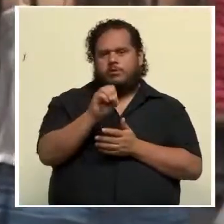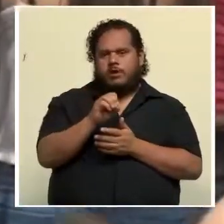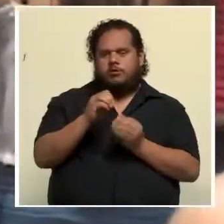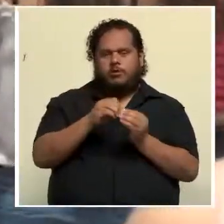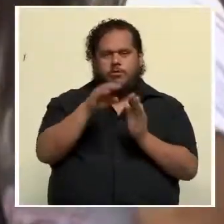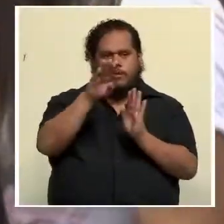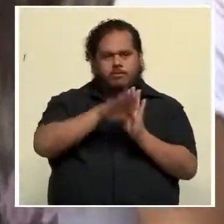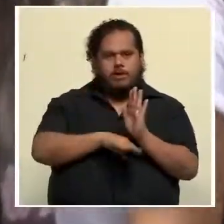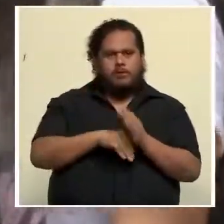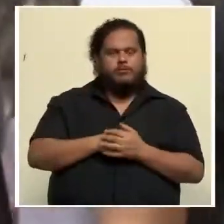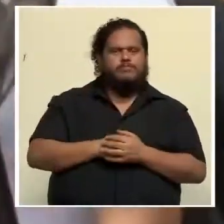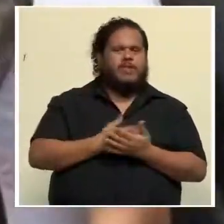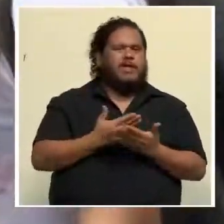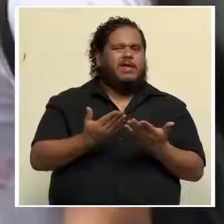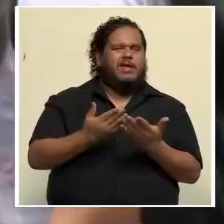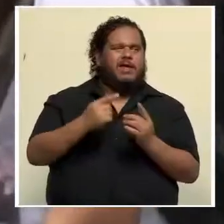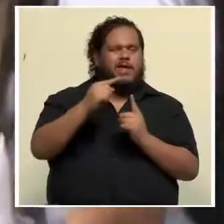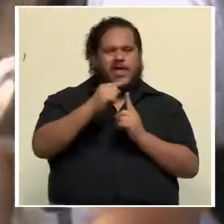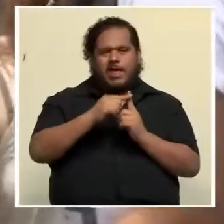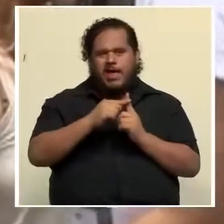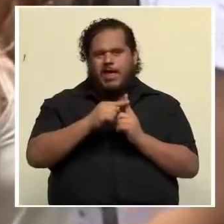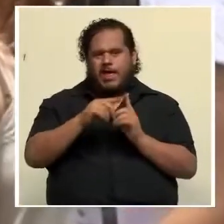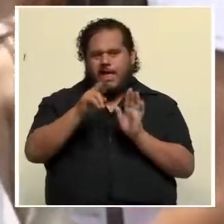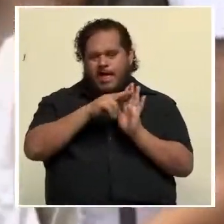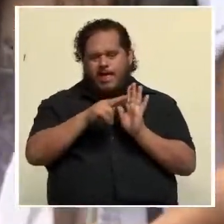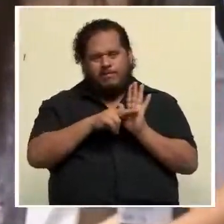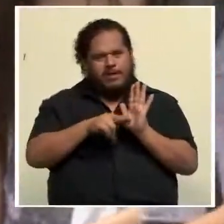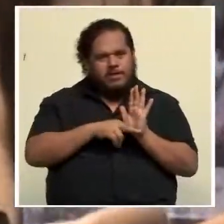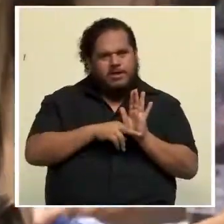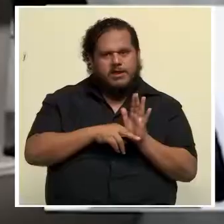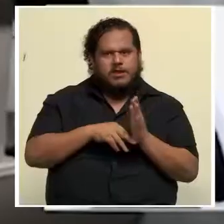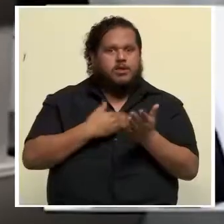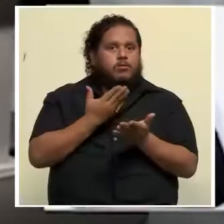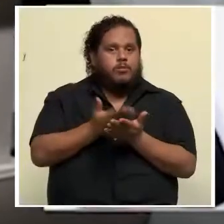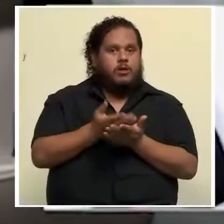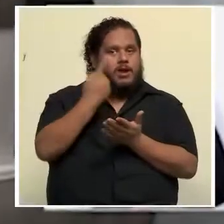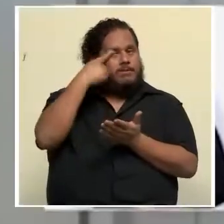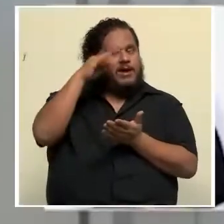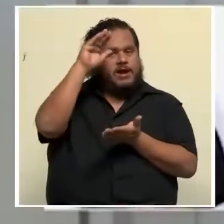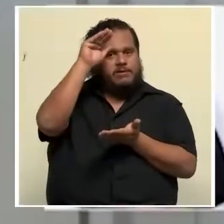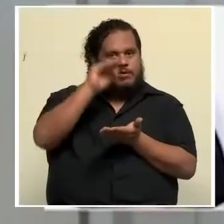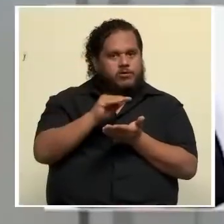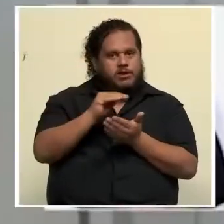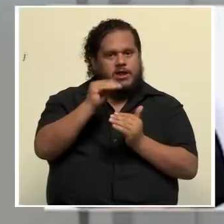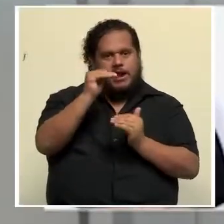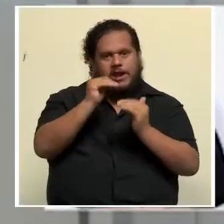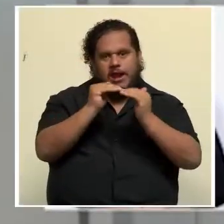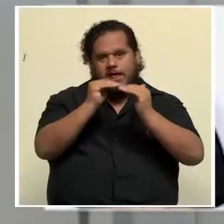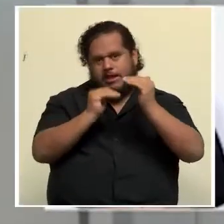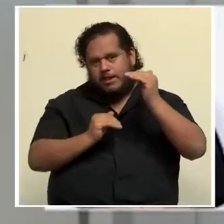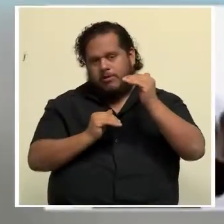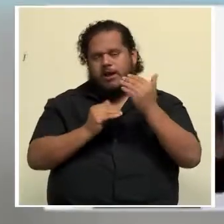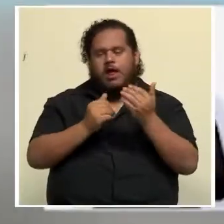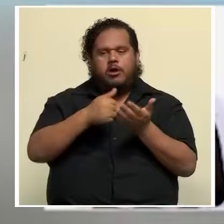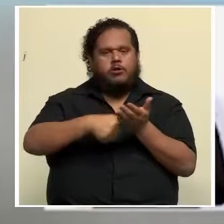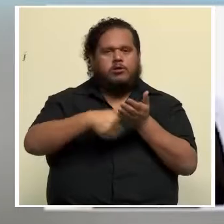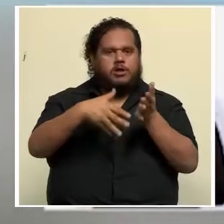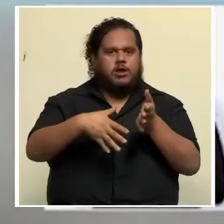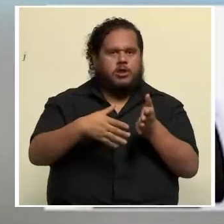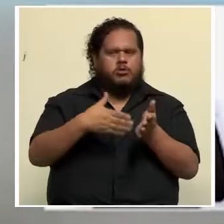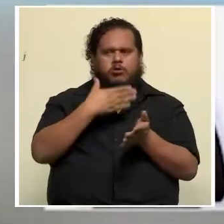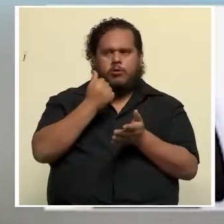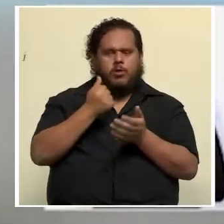más bajo. ¿Qué medidas proponen para reducir la desigualdad los candidatos con mayores